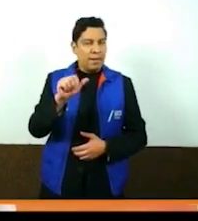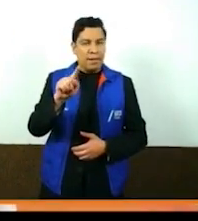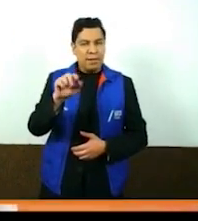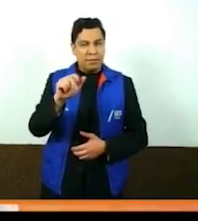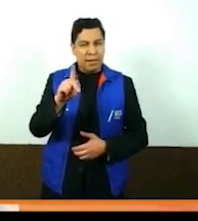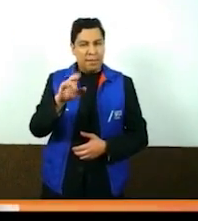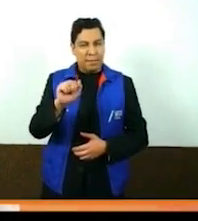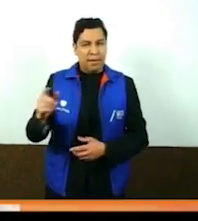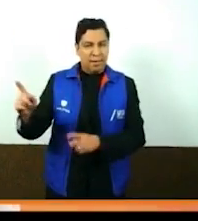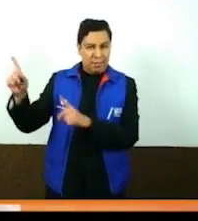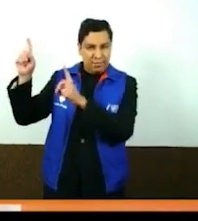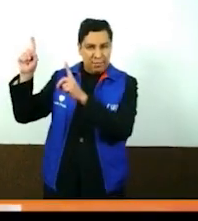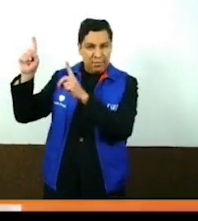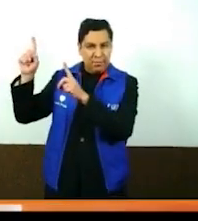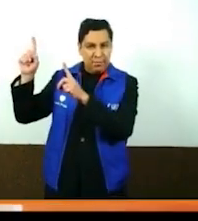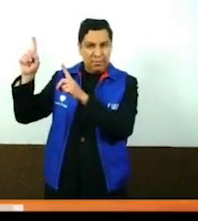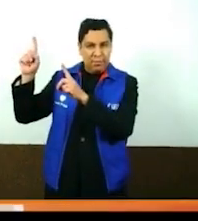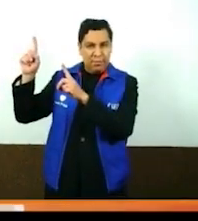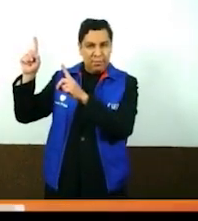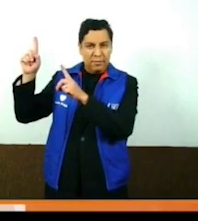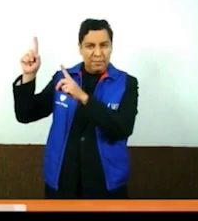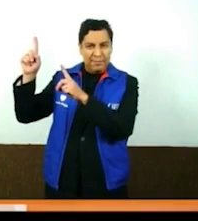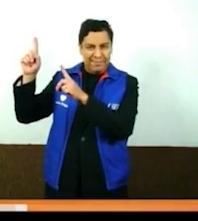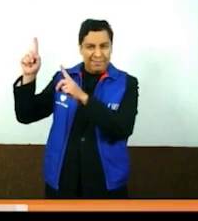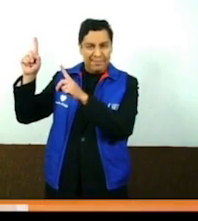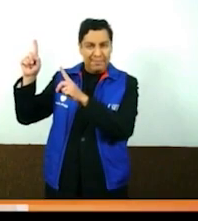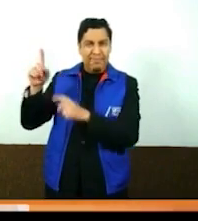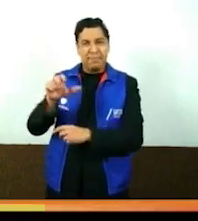Rebeca Laura Tapia García.